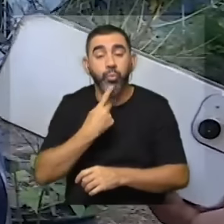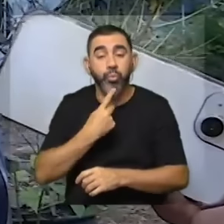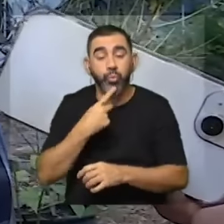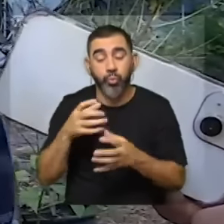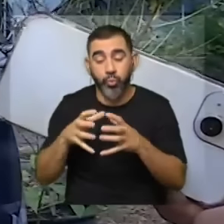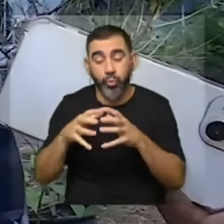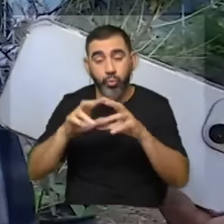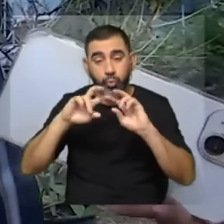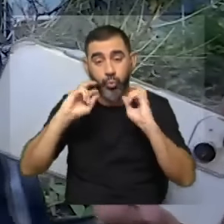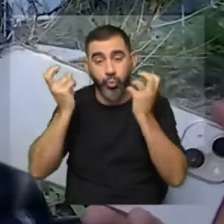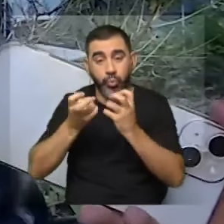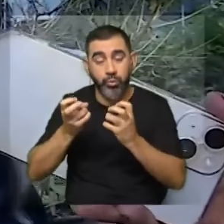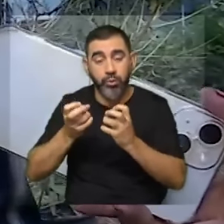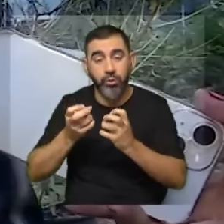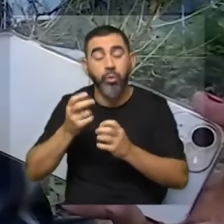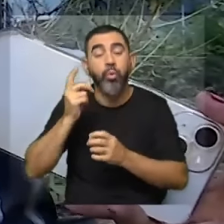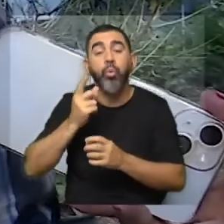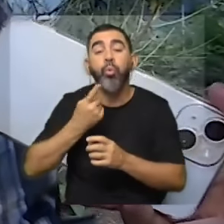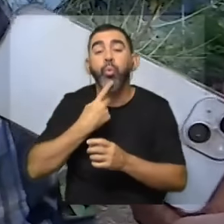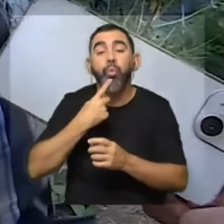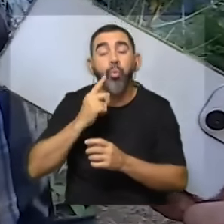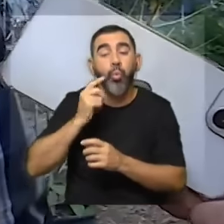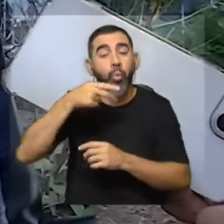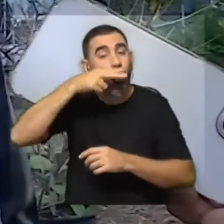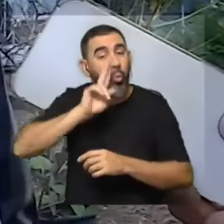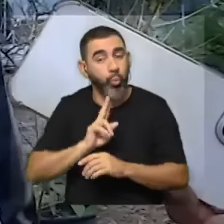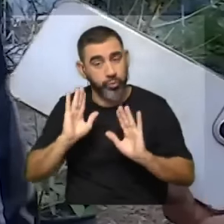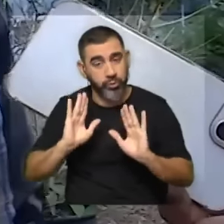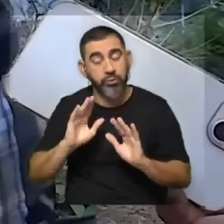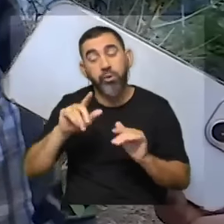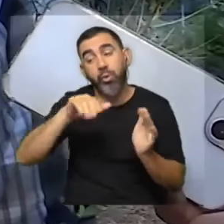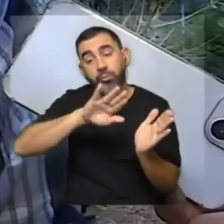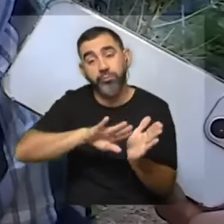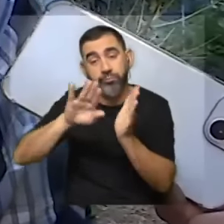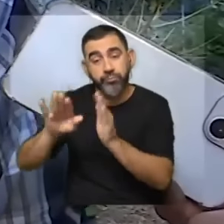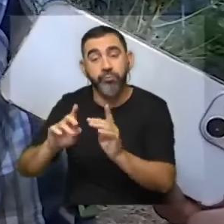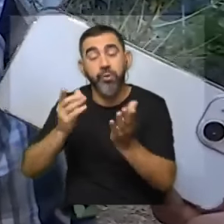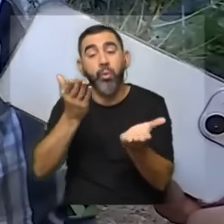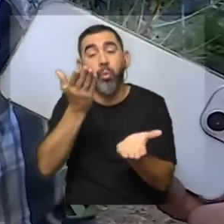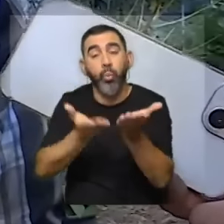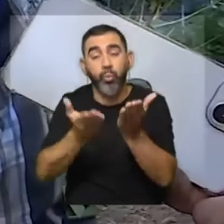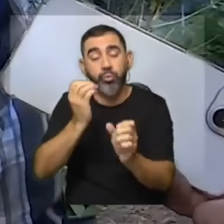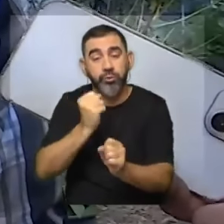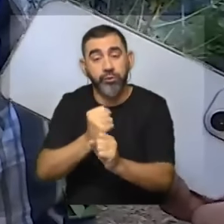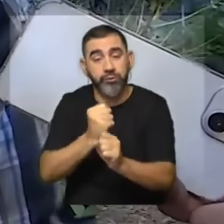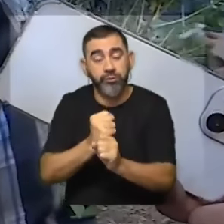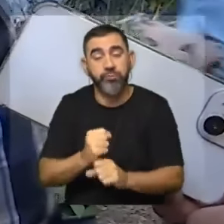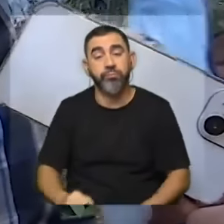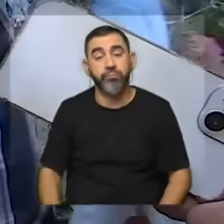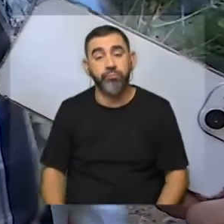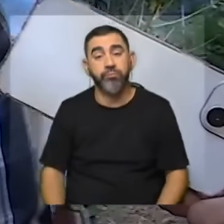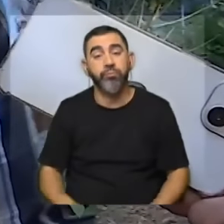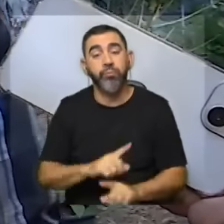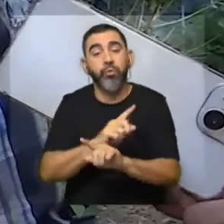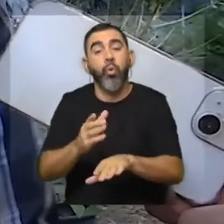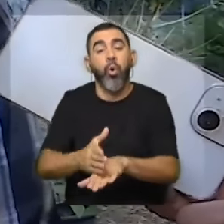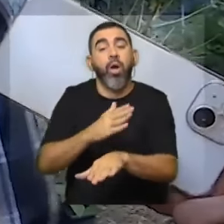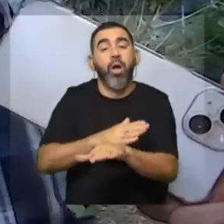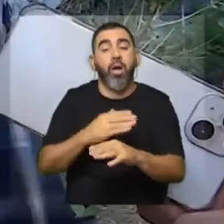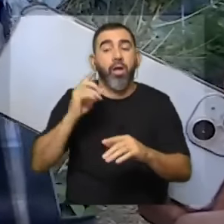amplio que juzga conductas políticas no y por el otro lado que trabaje la justicia y no adelantarnos a